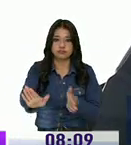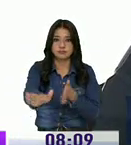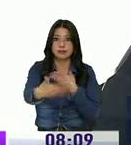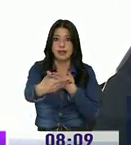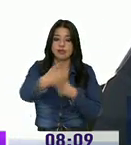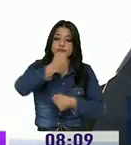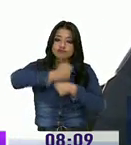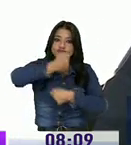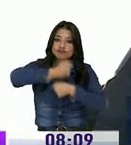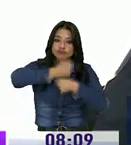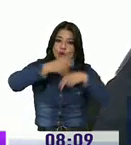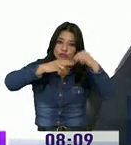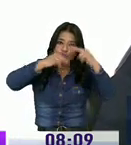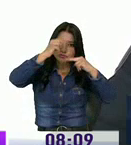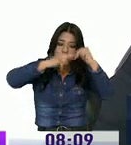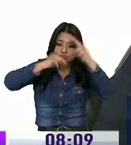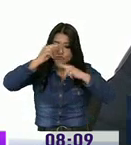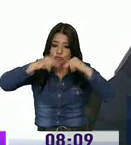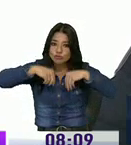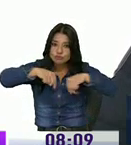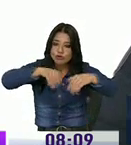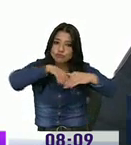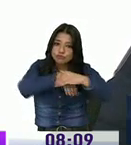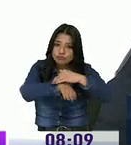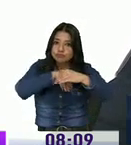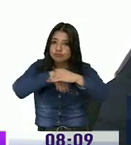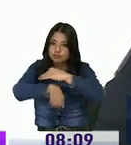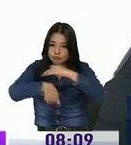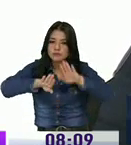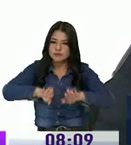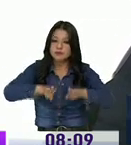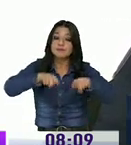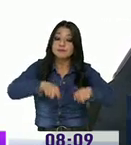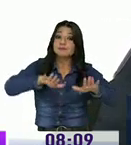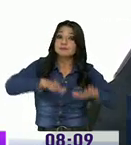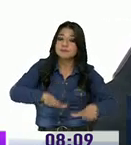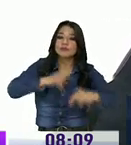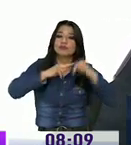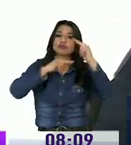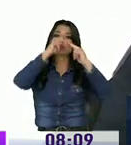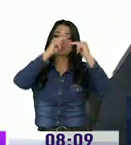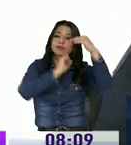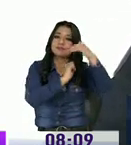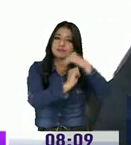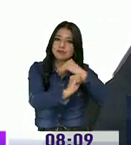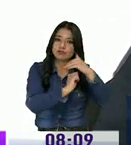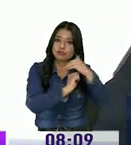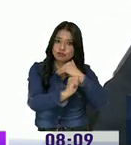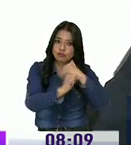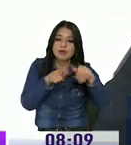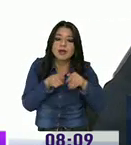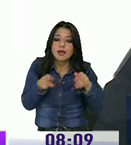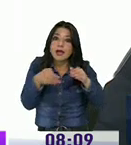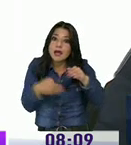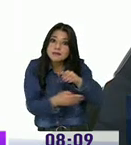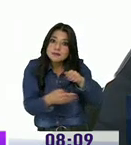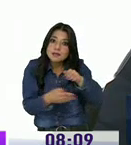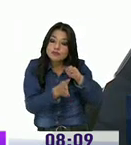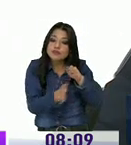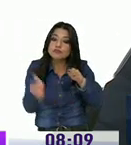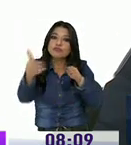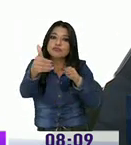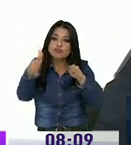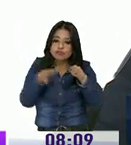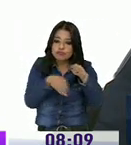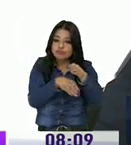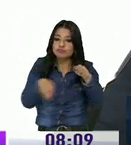los trabajos en esta área. Como dije, es una parte de la construcción del metro, son los accesos, las bocas de entrada